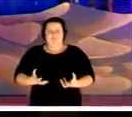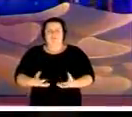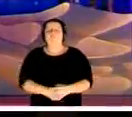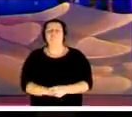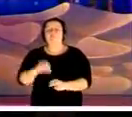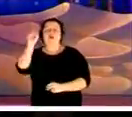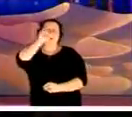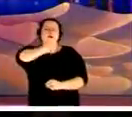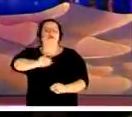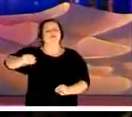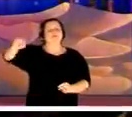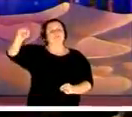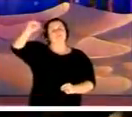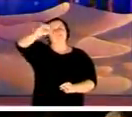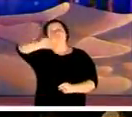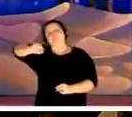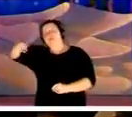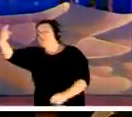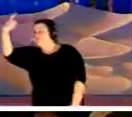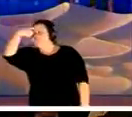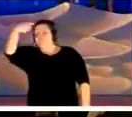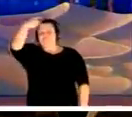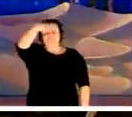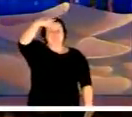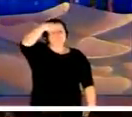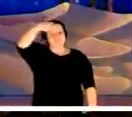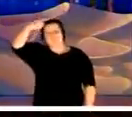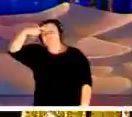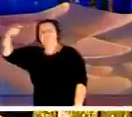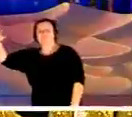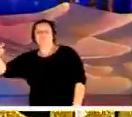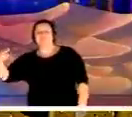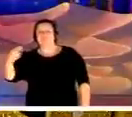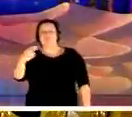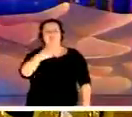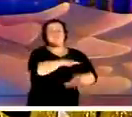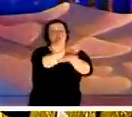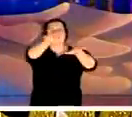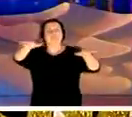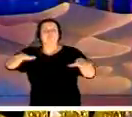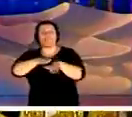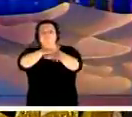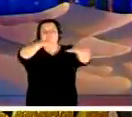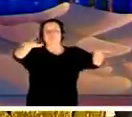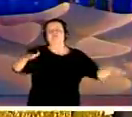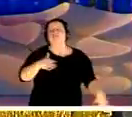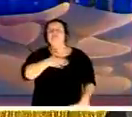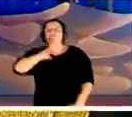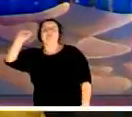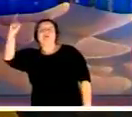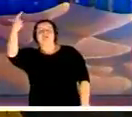¡Ah! Vaya obsesión del chicharro con mis playas y mi